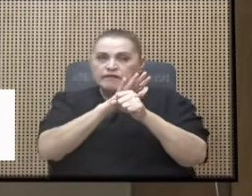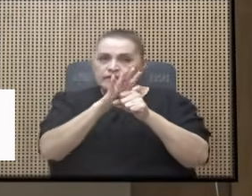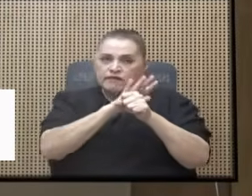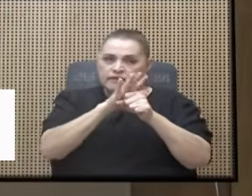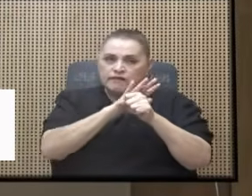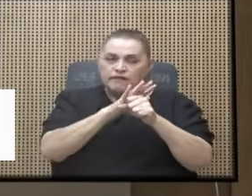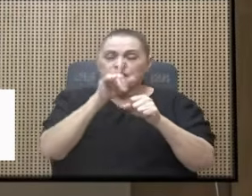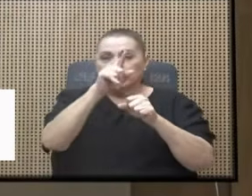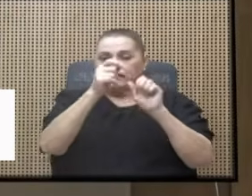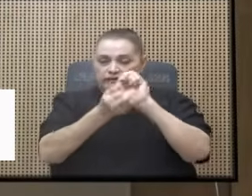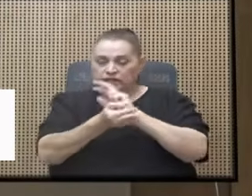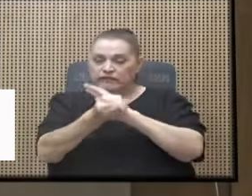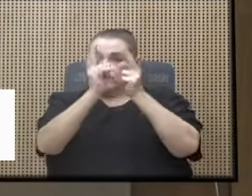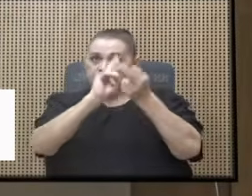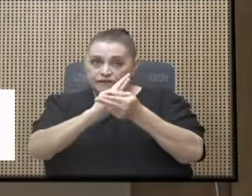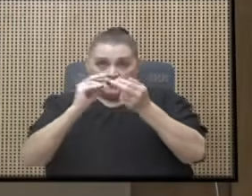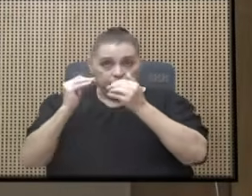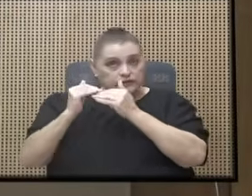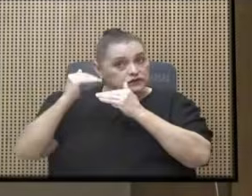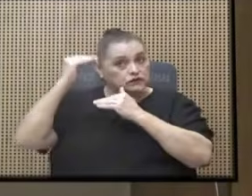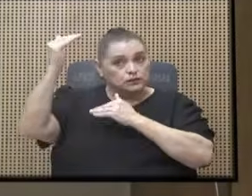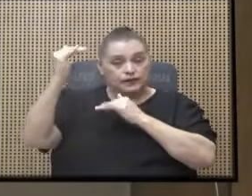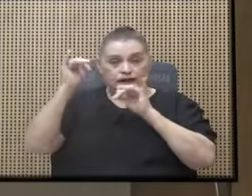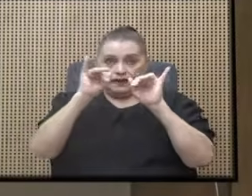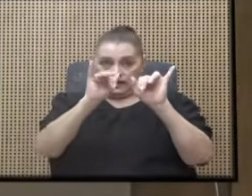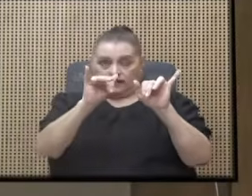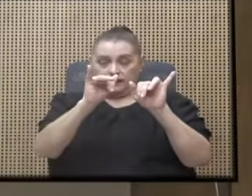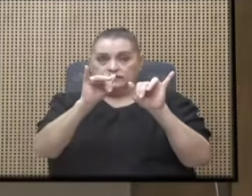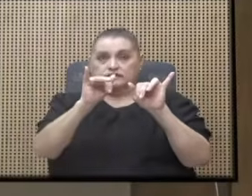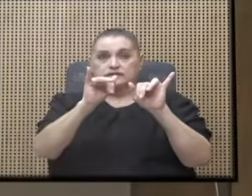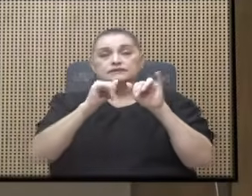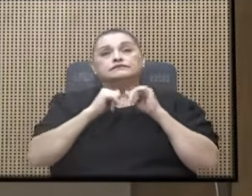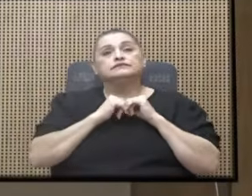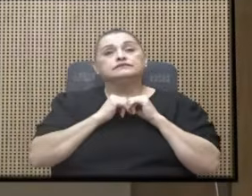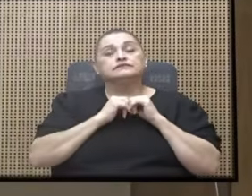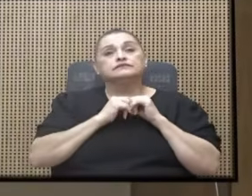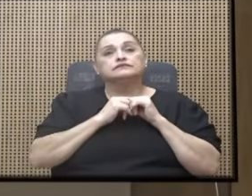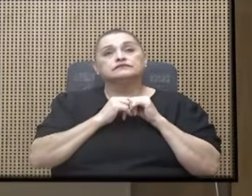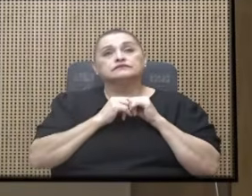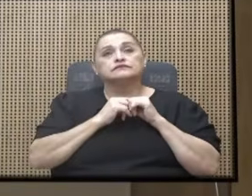reforma supere ese